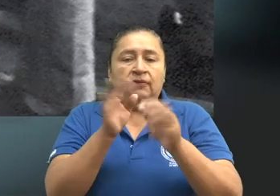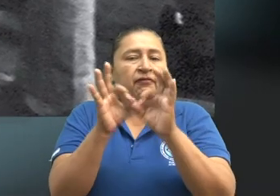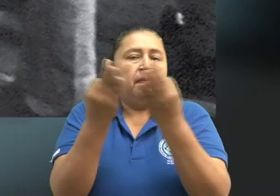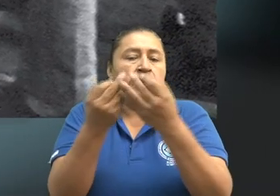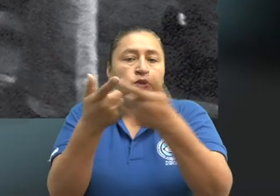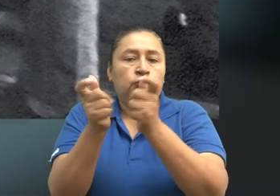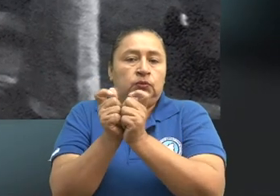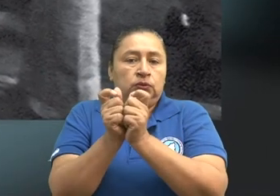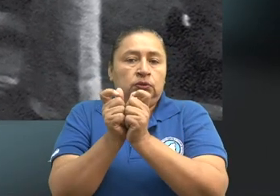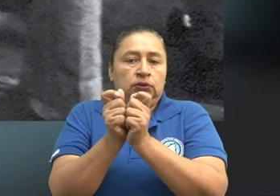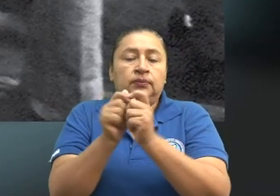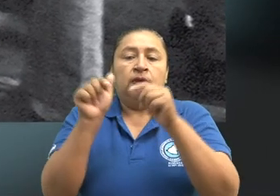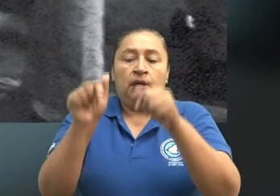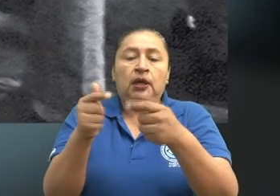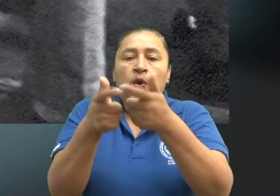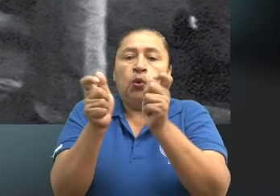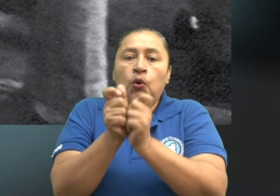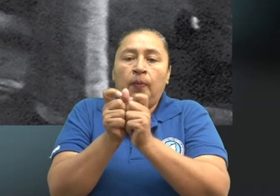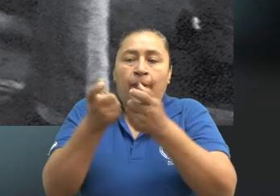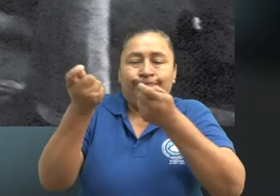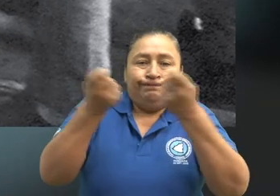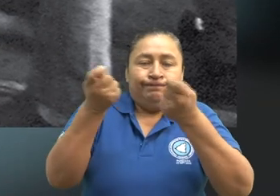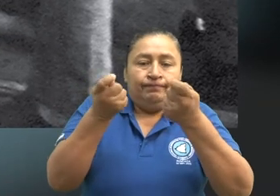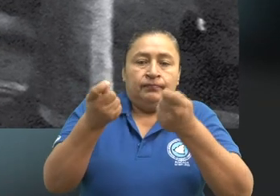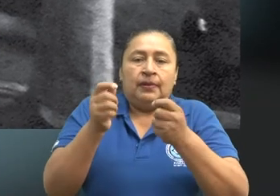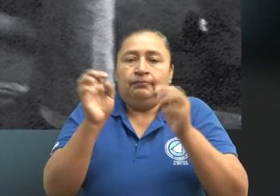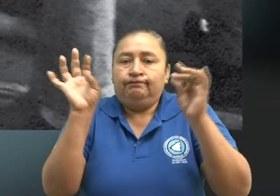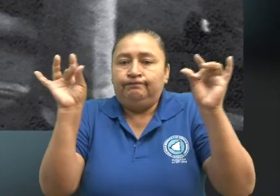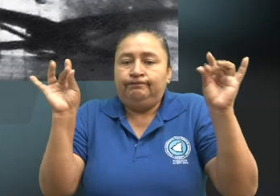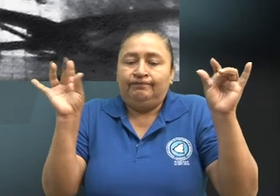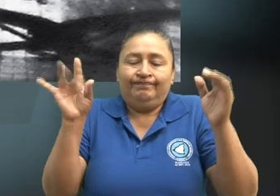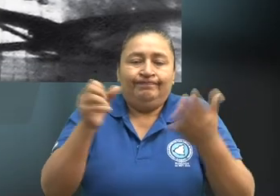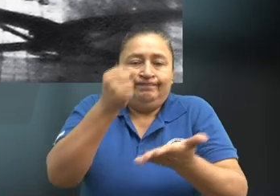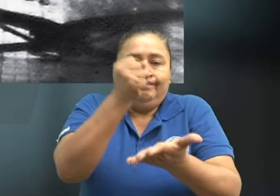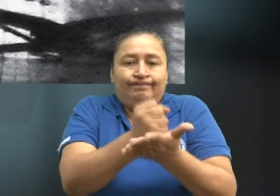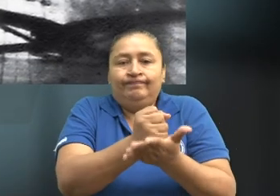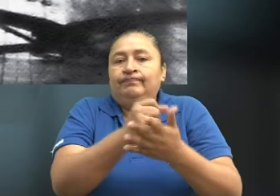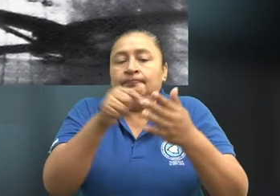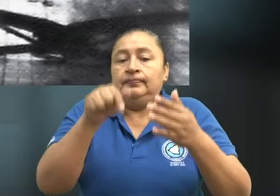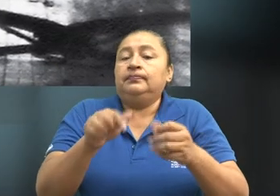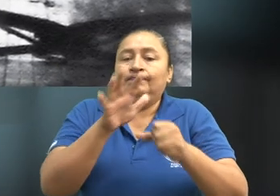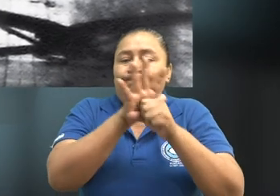era un sector de poder elitista, dinástico, dictatorial, ¿verdad?